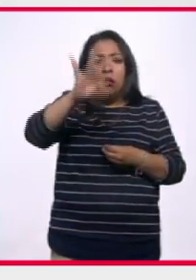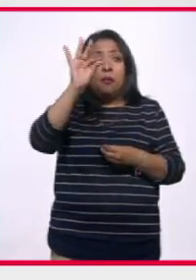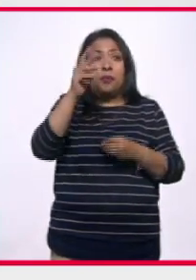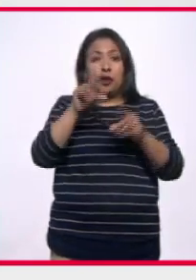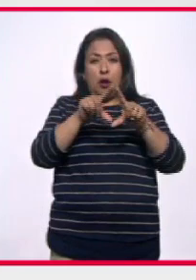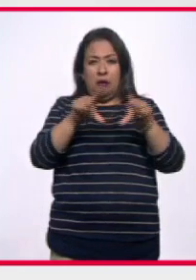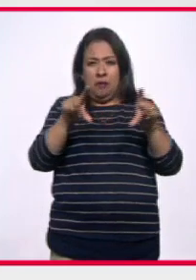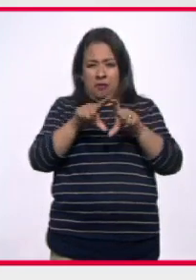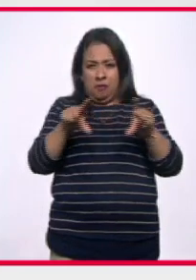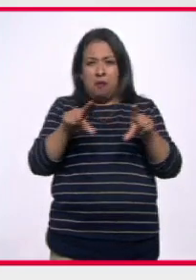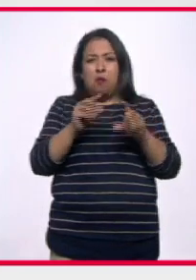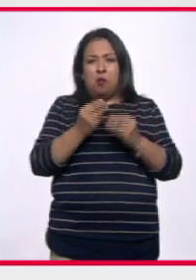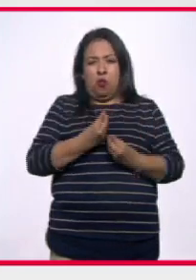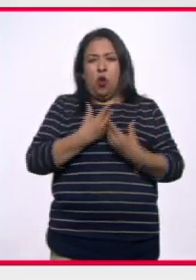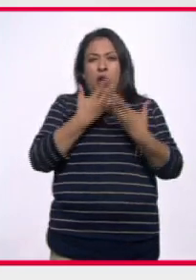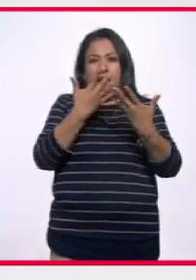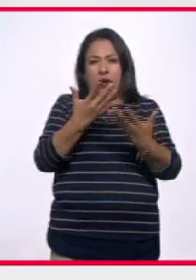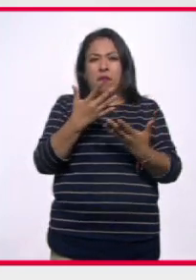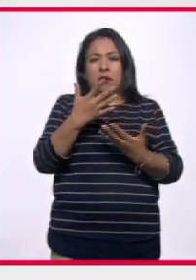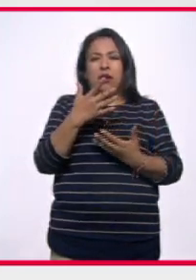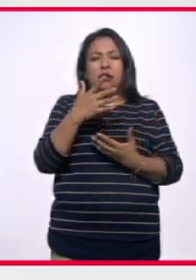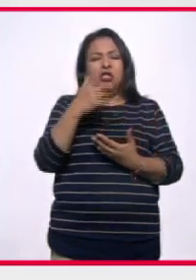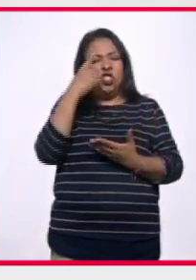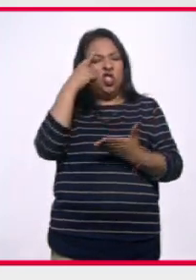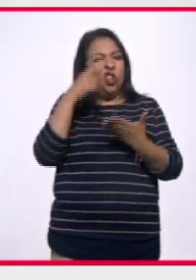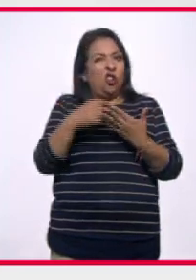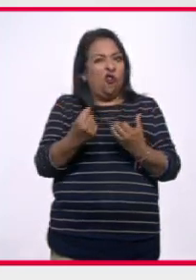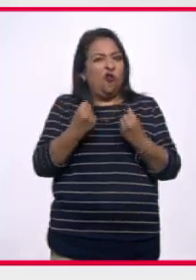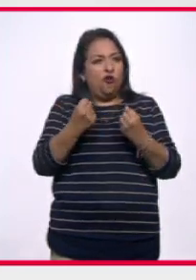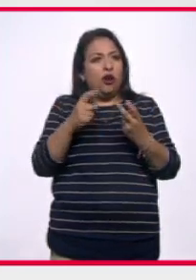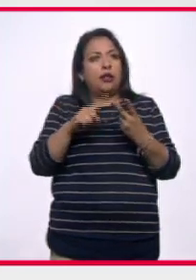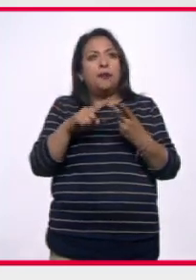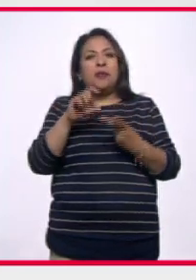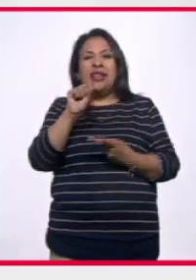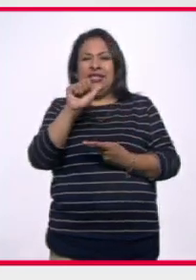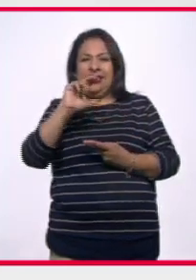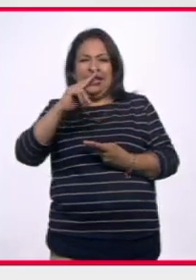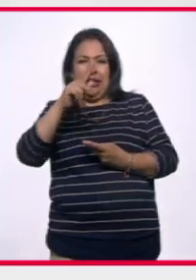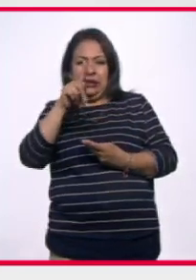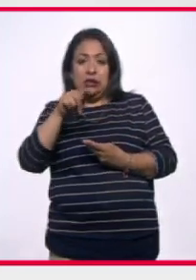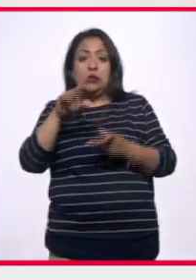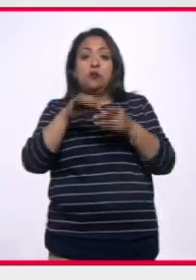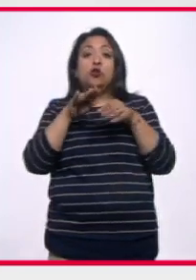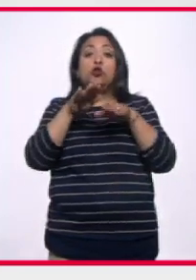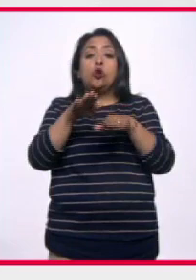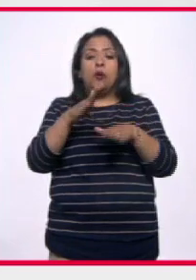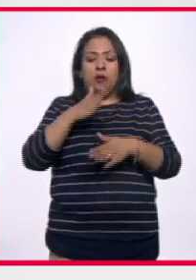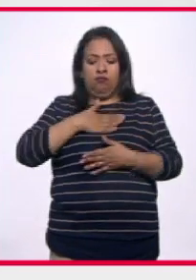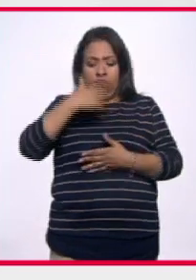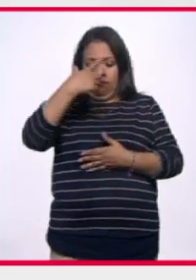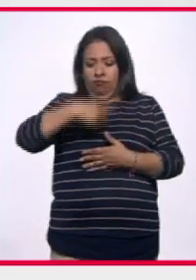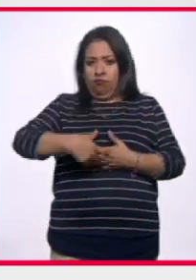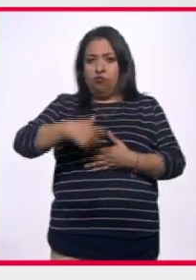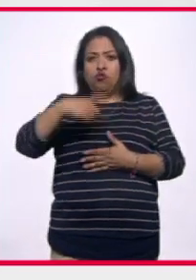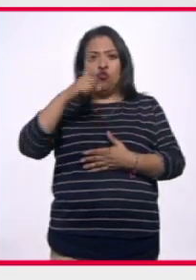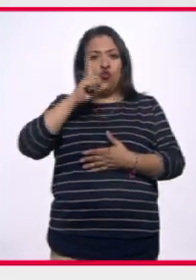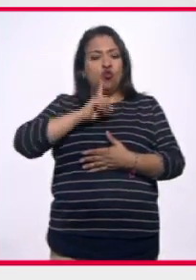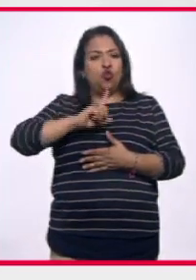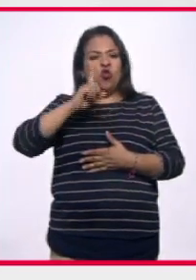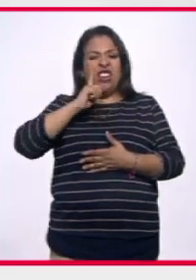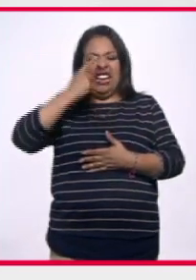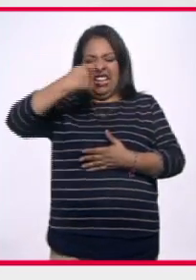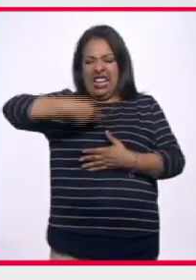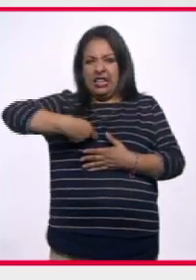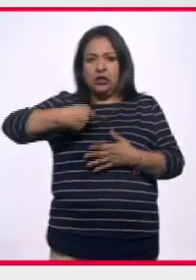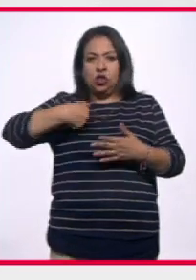poemas del aceite o que yo creo que son de las más fuertes me queda sánchez habla del ser mujer de la entidad de ser mujer que